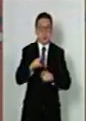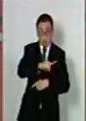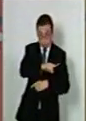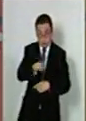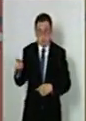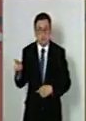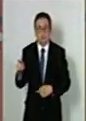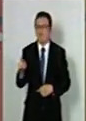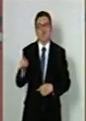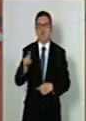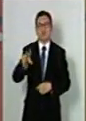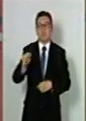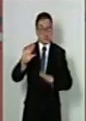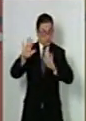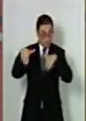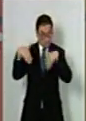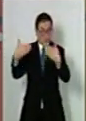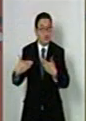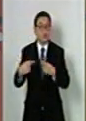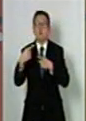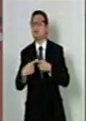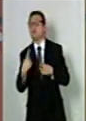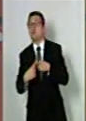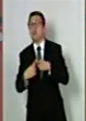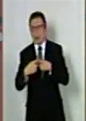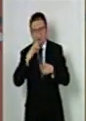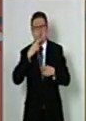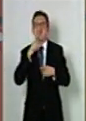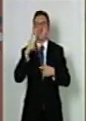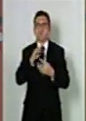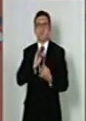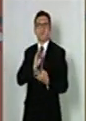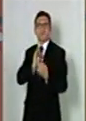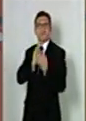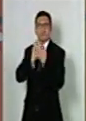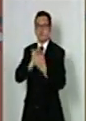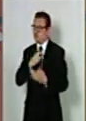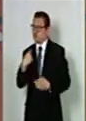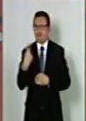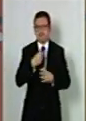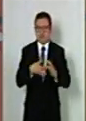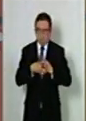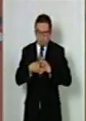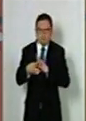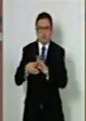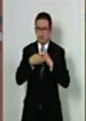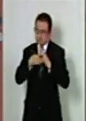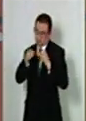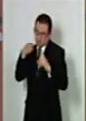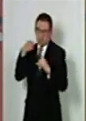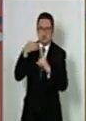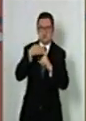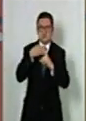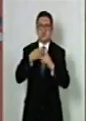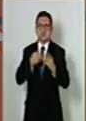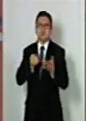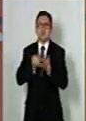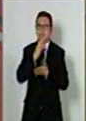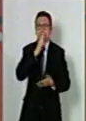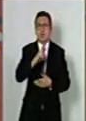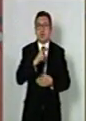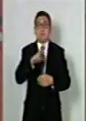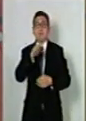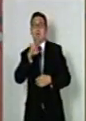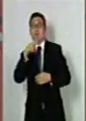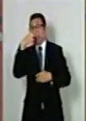Si es alguien de afuera, combatámoslo con una real unidad y llegando a conclusiones. El Viva México,